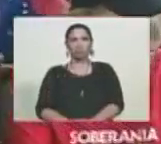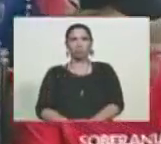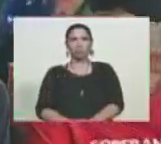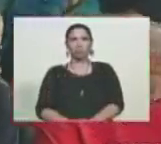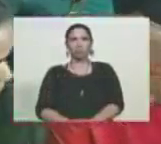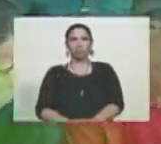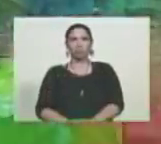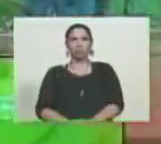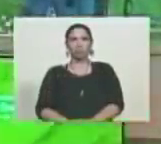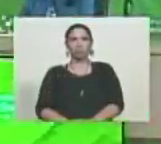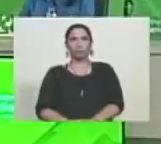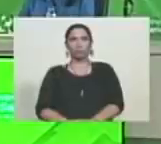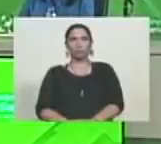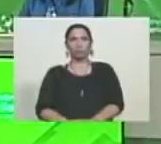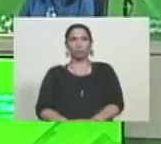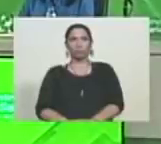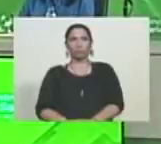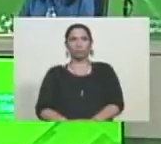Y